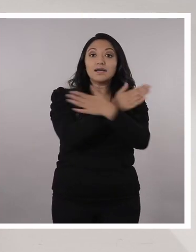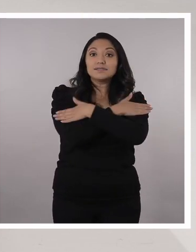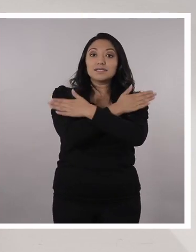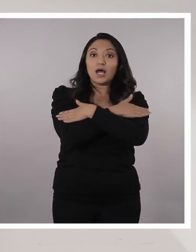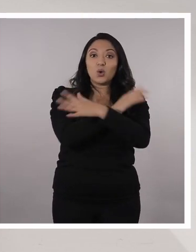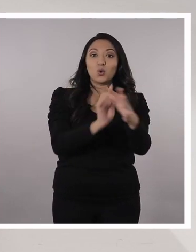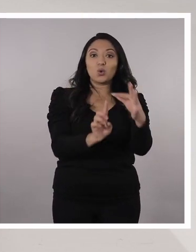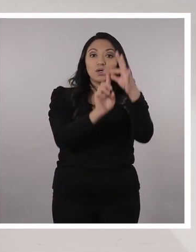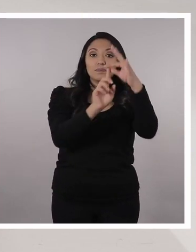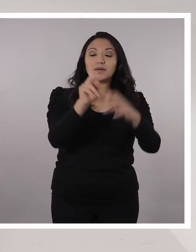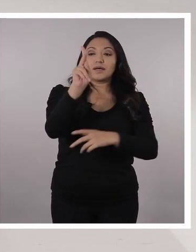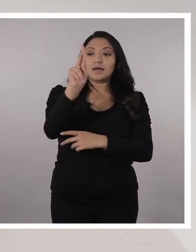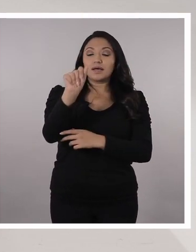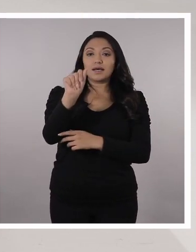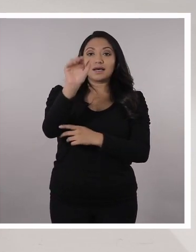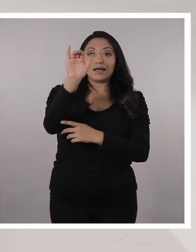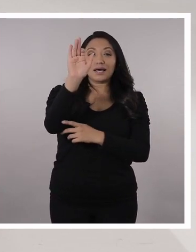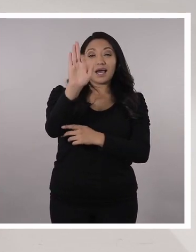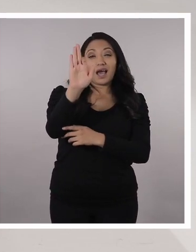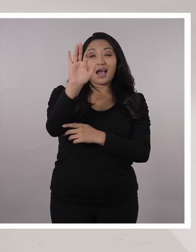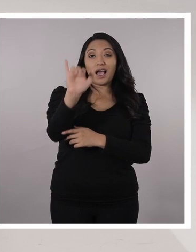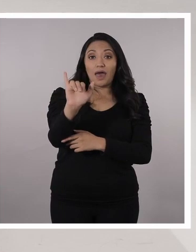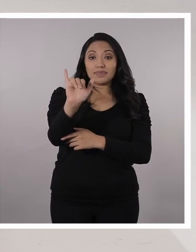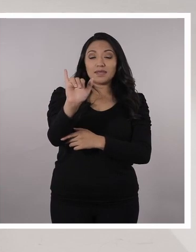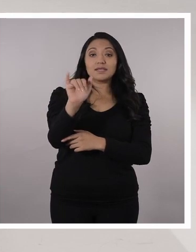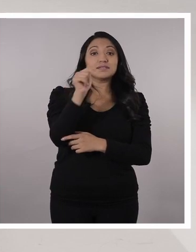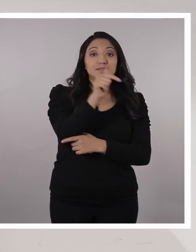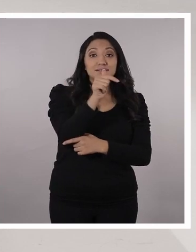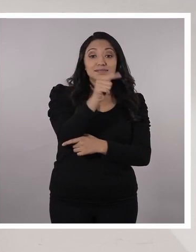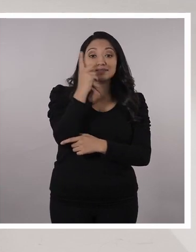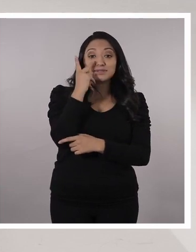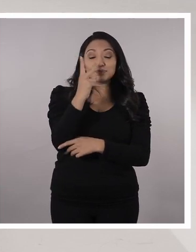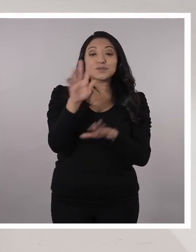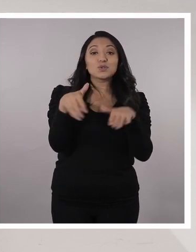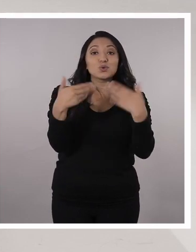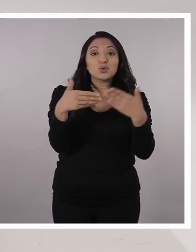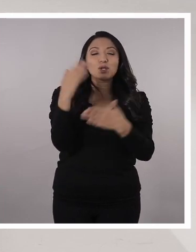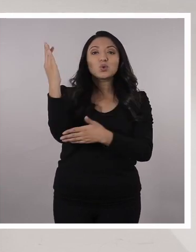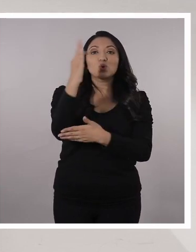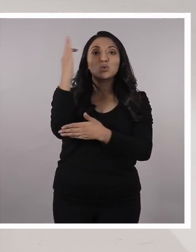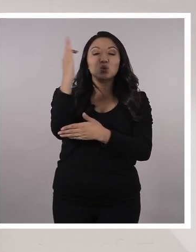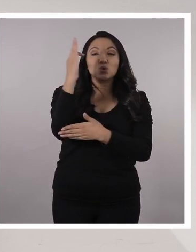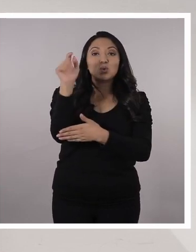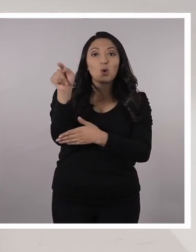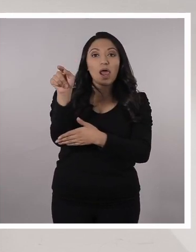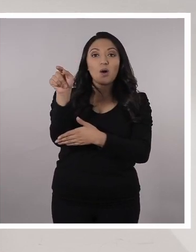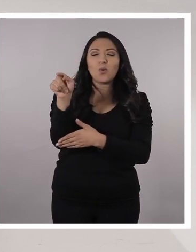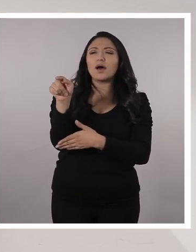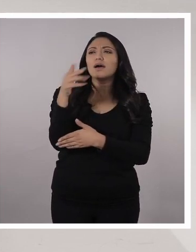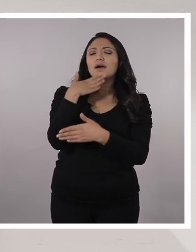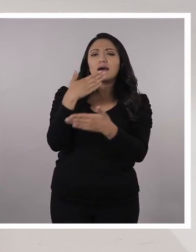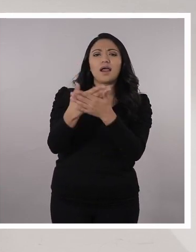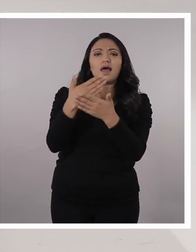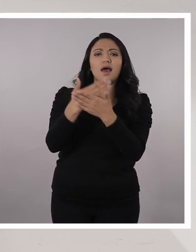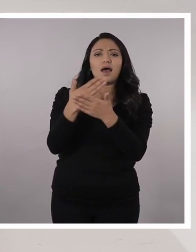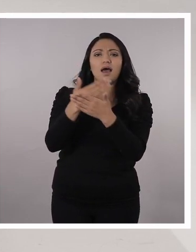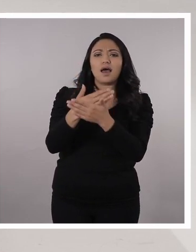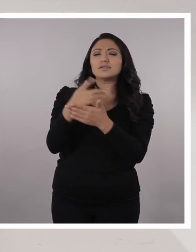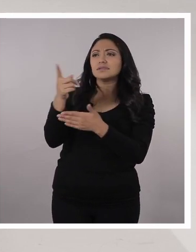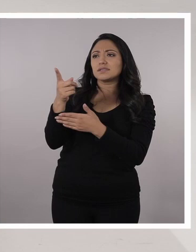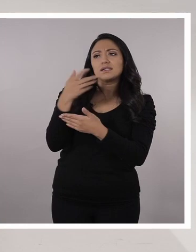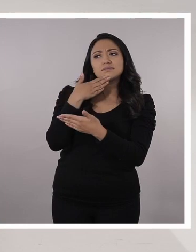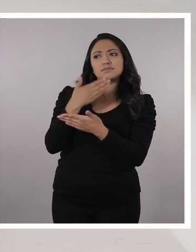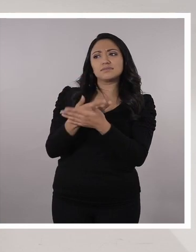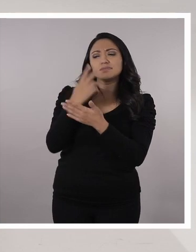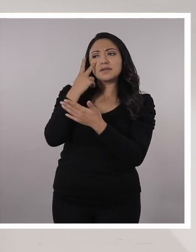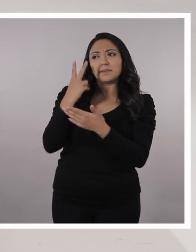muy especial para Katy Nipas. Ella nos está viendo desde la provincia de Tungurahua, en Quero. Esta es una gran fan de